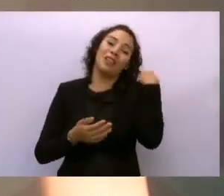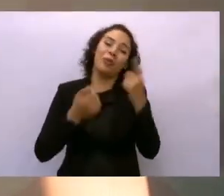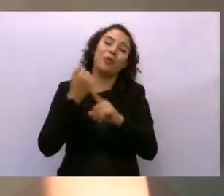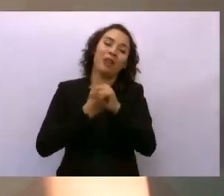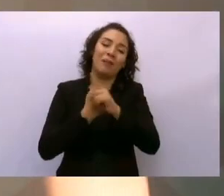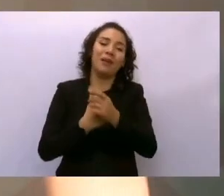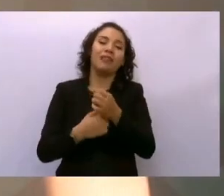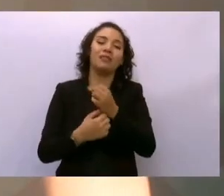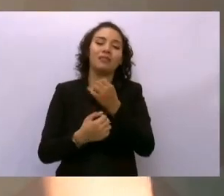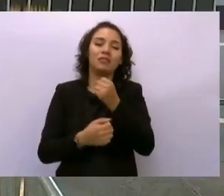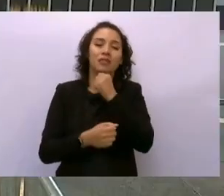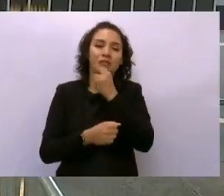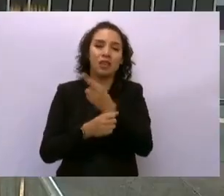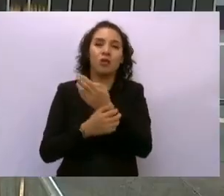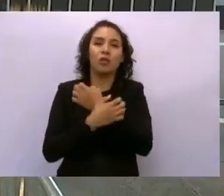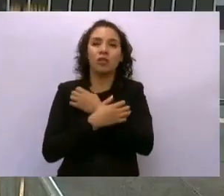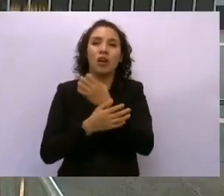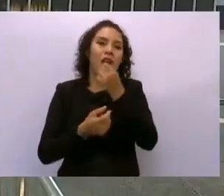problema